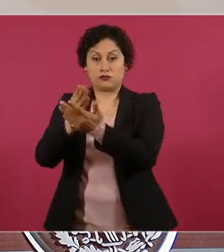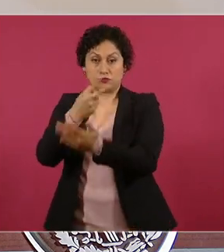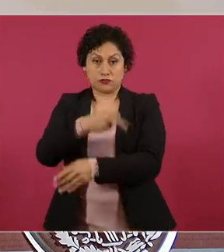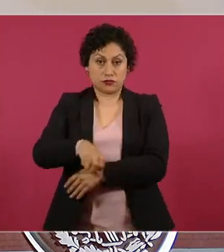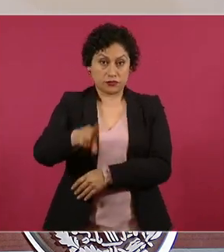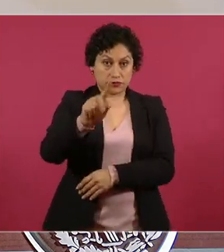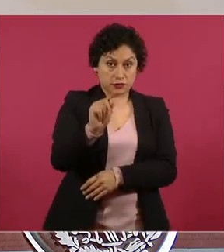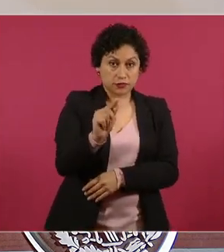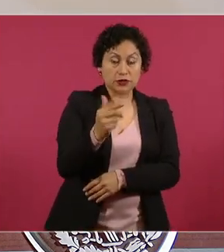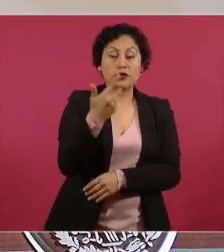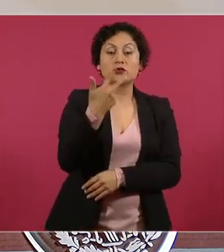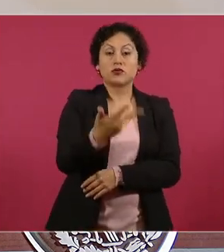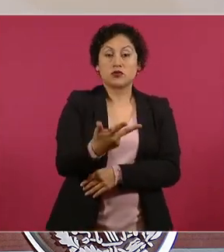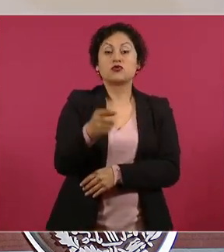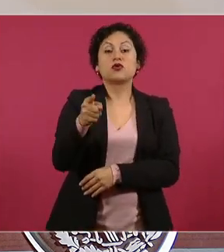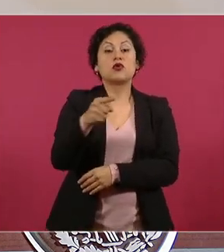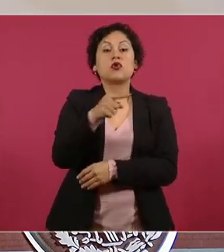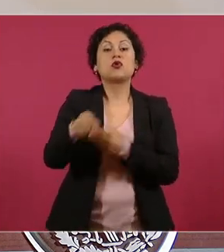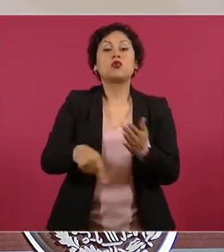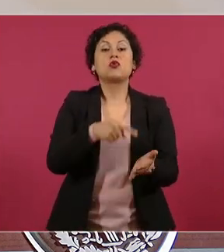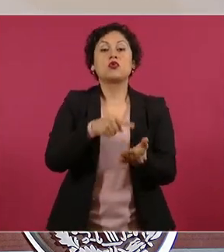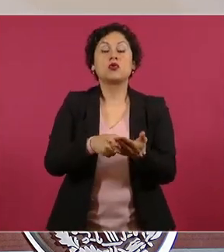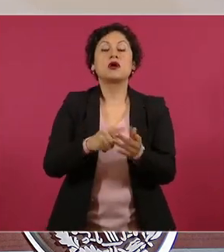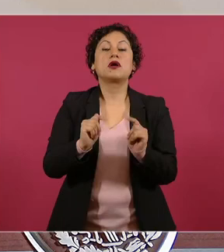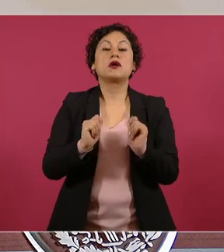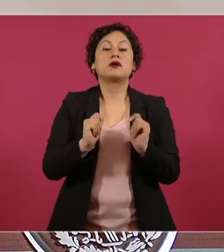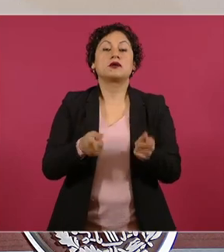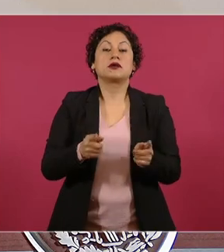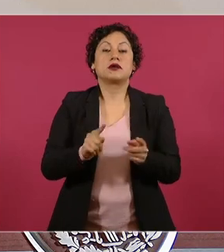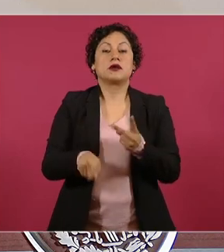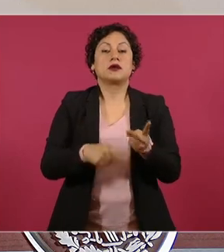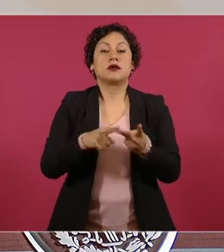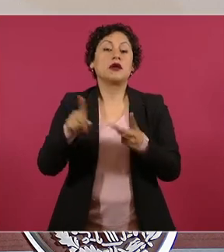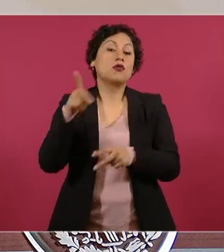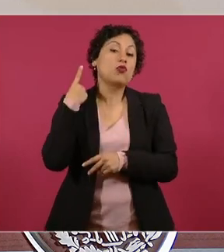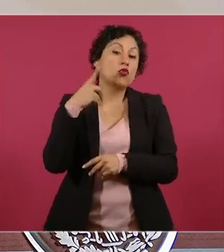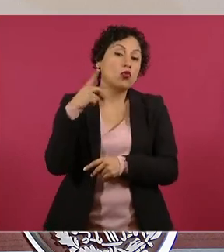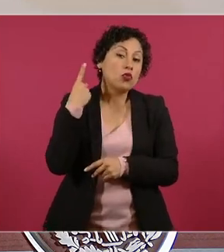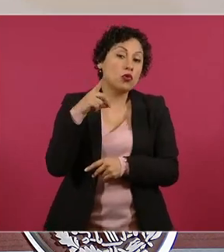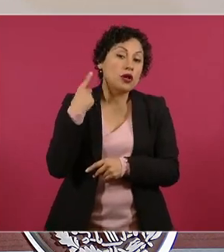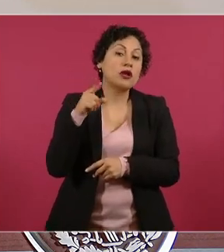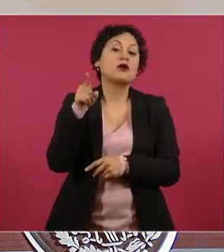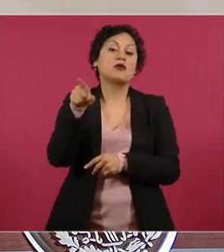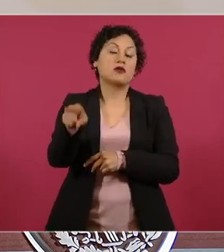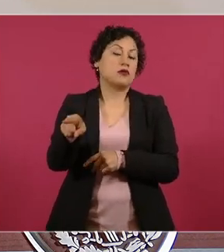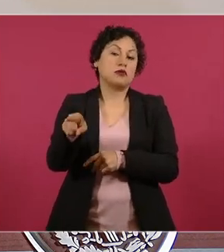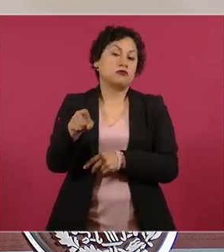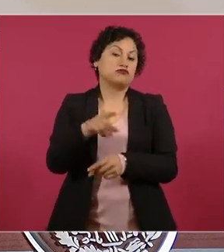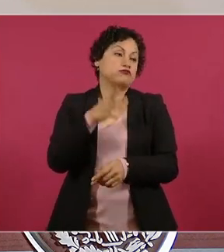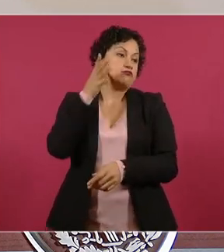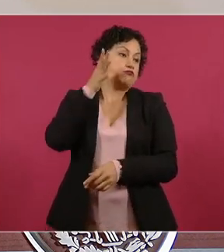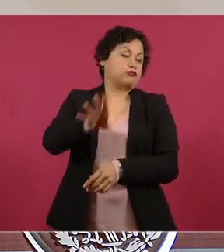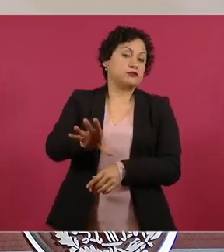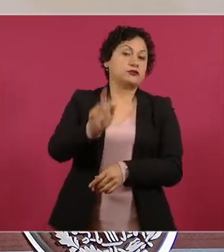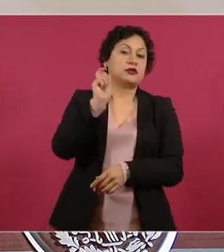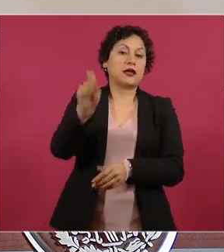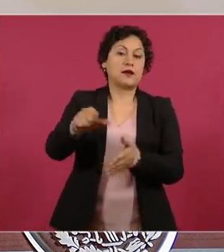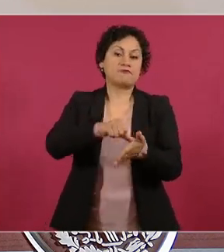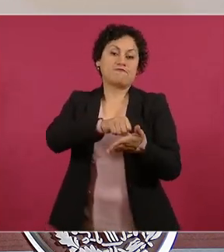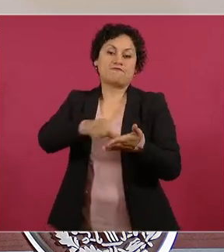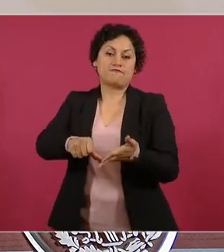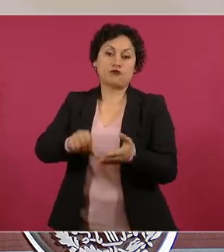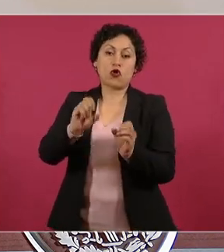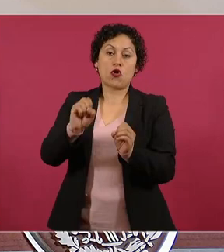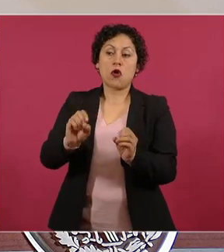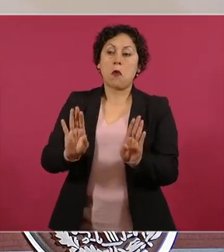constatación. En Tlaxcala, una gasolinera y otra en Hidalgo se negaron a la colocación de sellos o bien se negaron a ser verificadas,